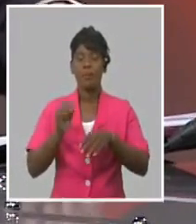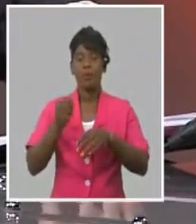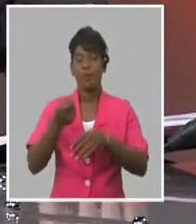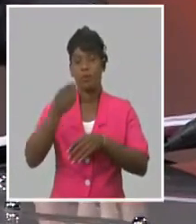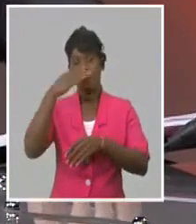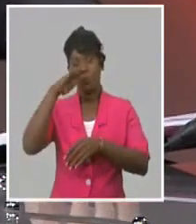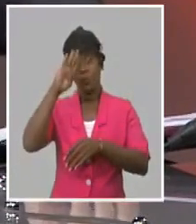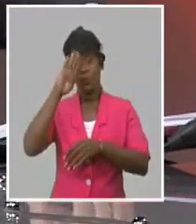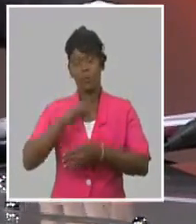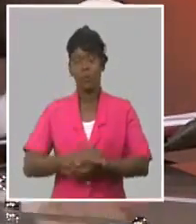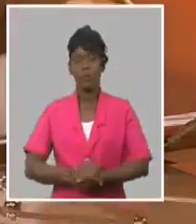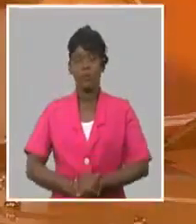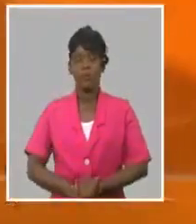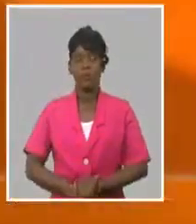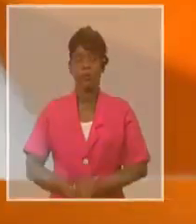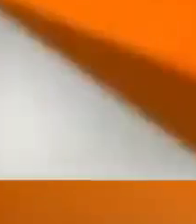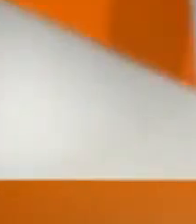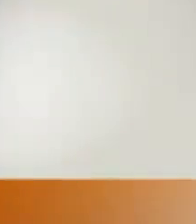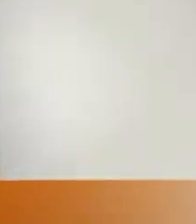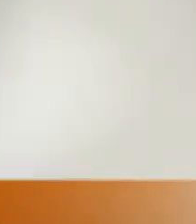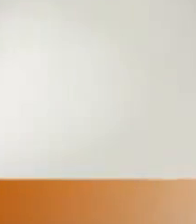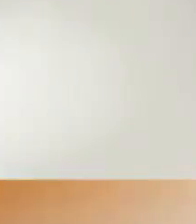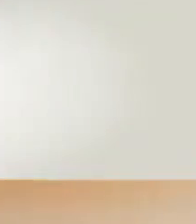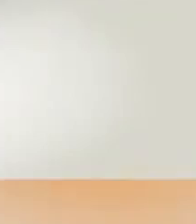nuestro pueblo.